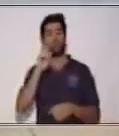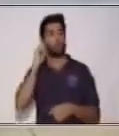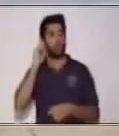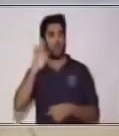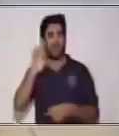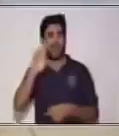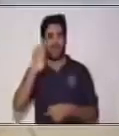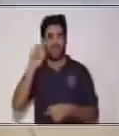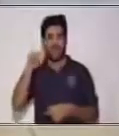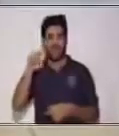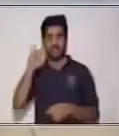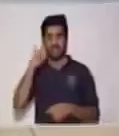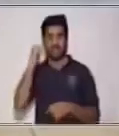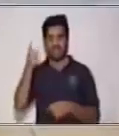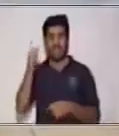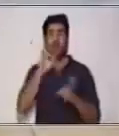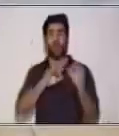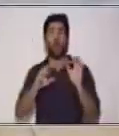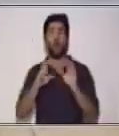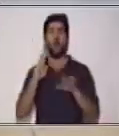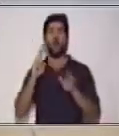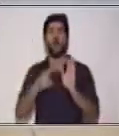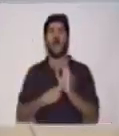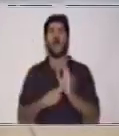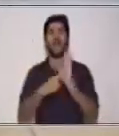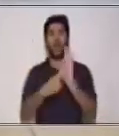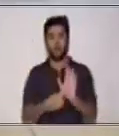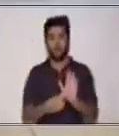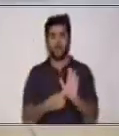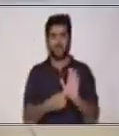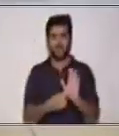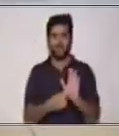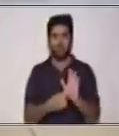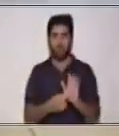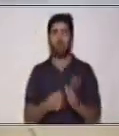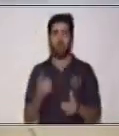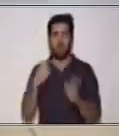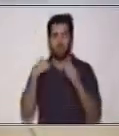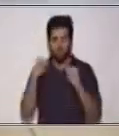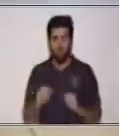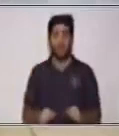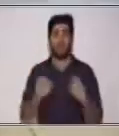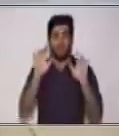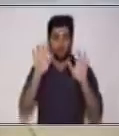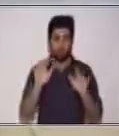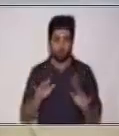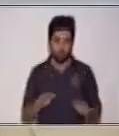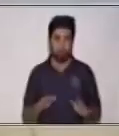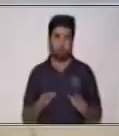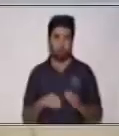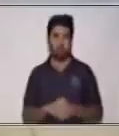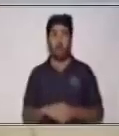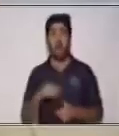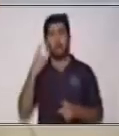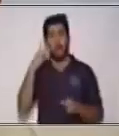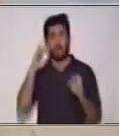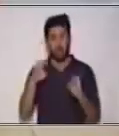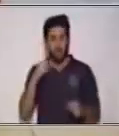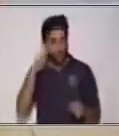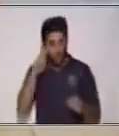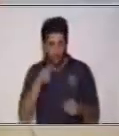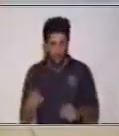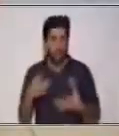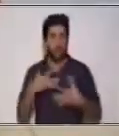las recomendaciones, o de repente al final, dentro de mi conclusión, yo escribo una conclusión